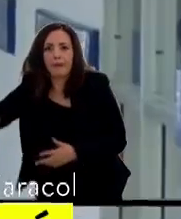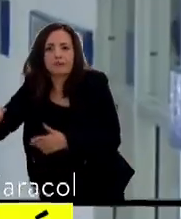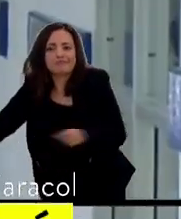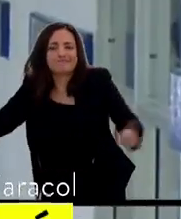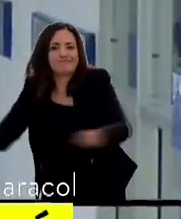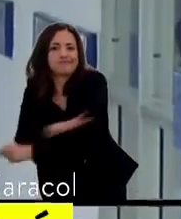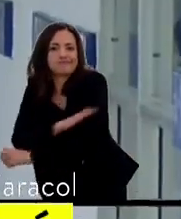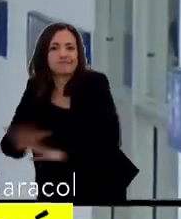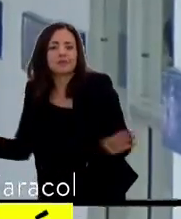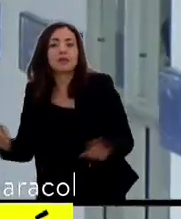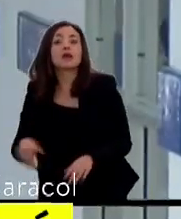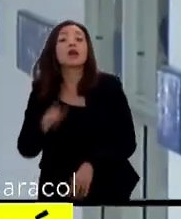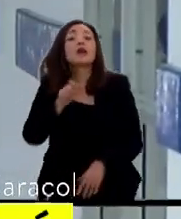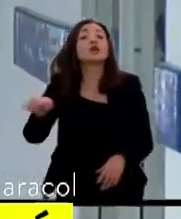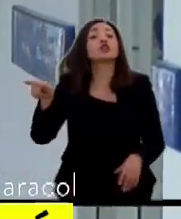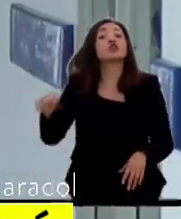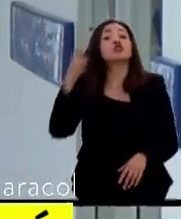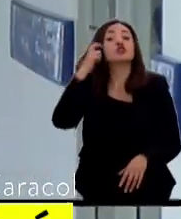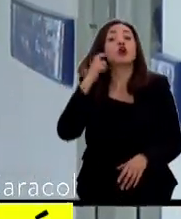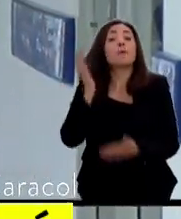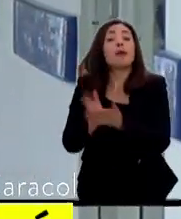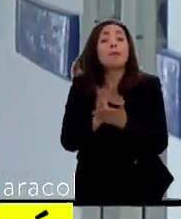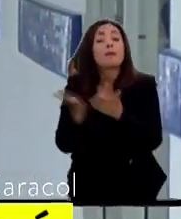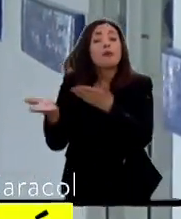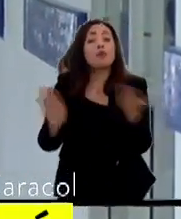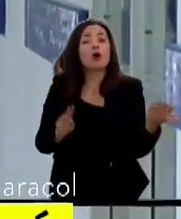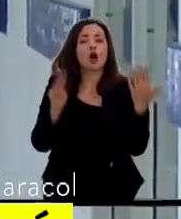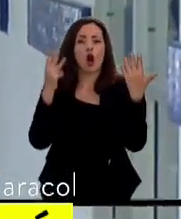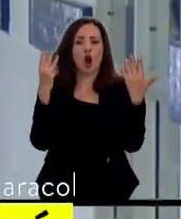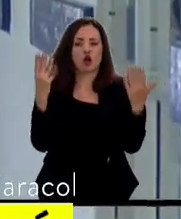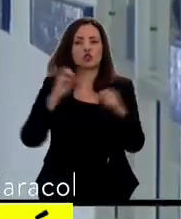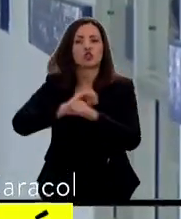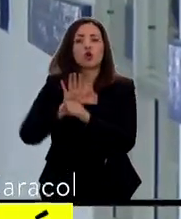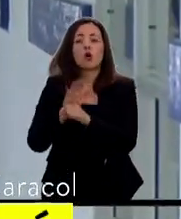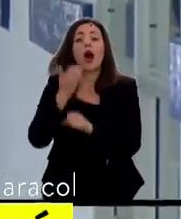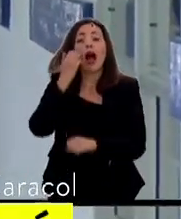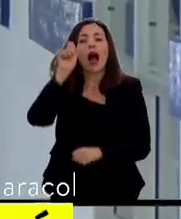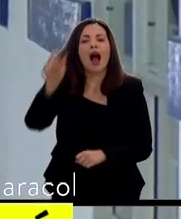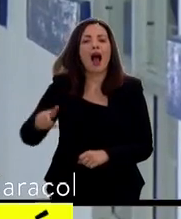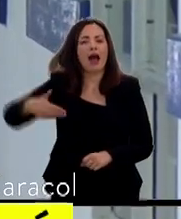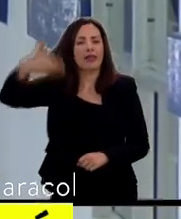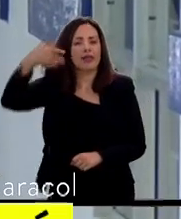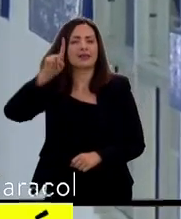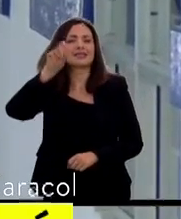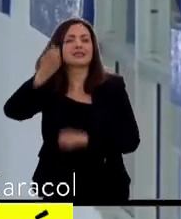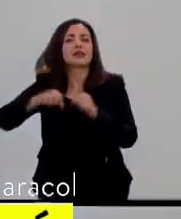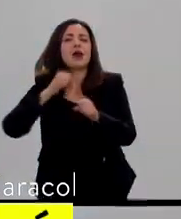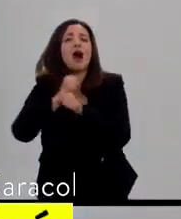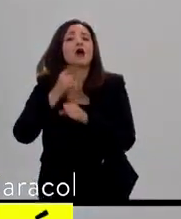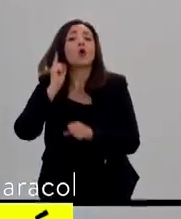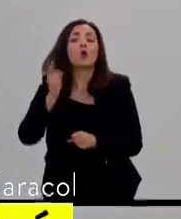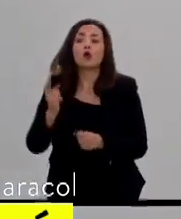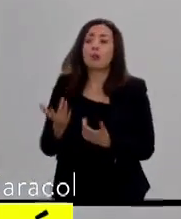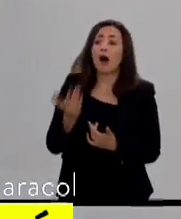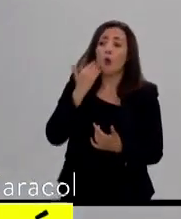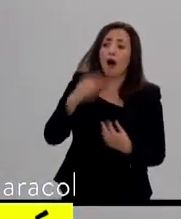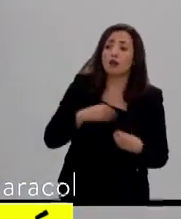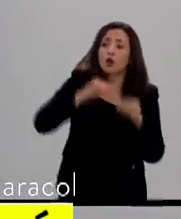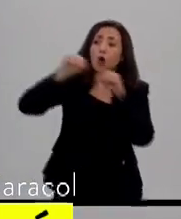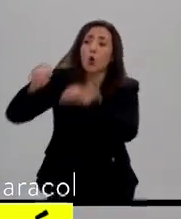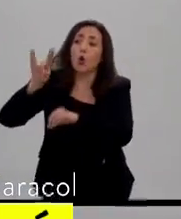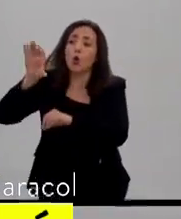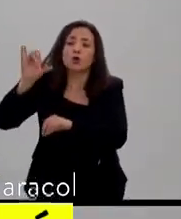9 personas han fallecido con coronavirus, entre ellas una mujer de 60 años, esperando una cama en una unidad de